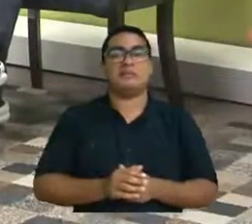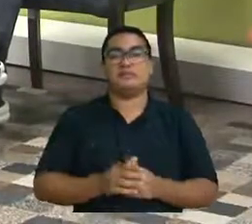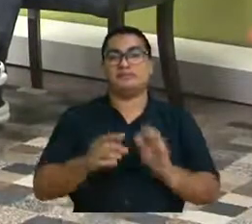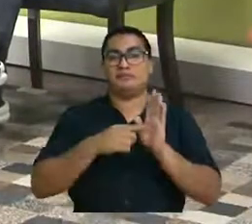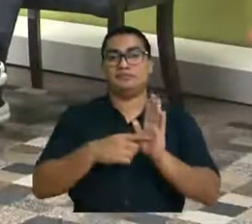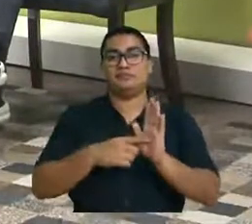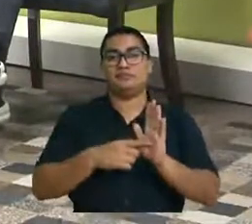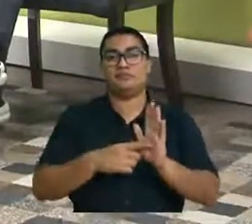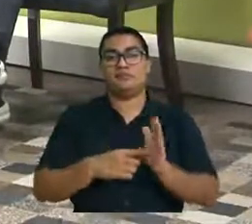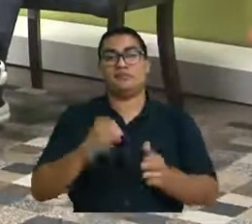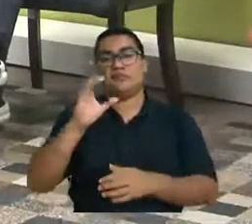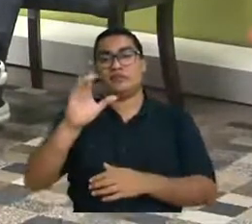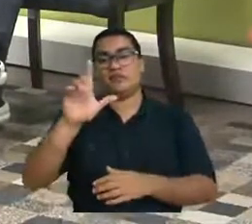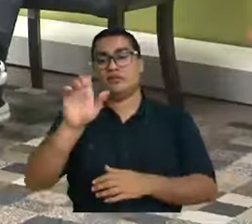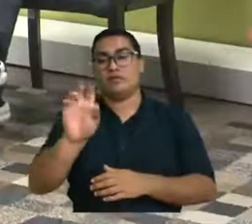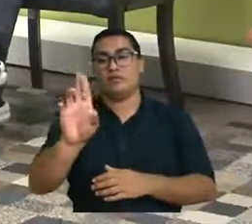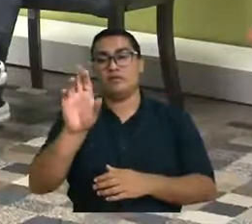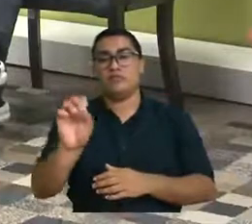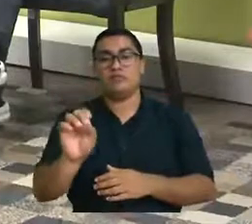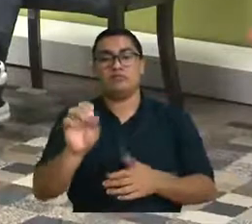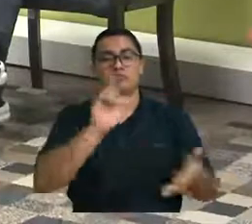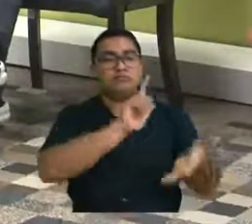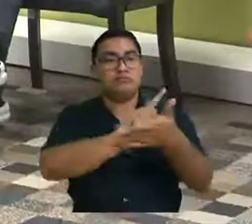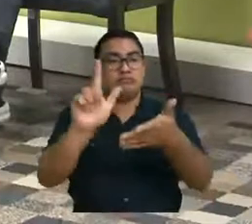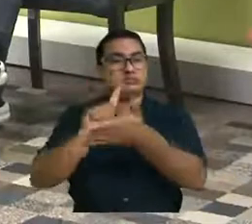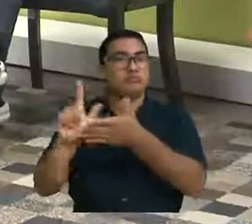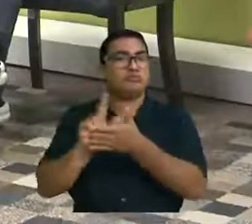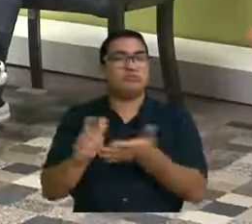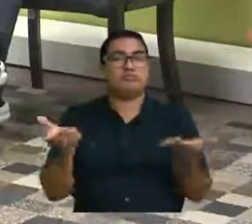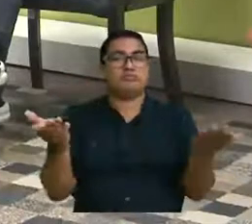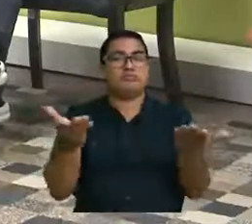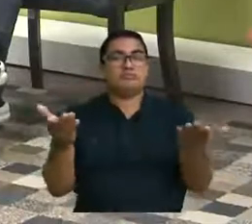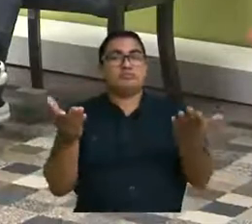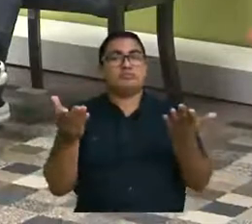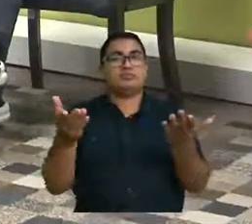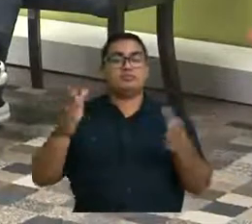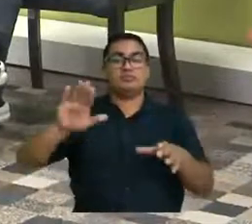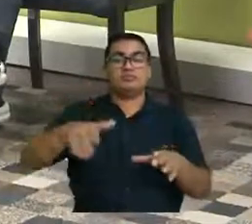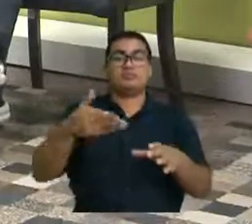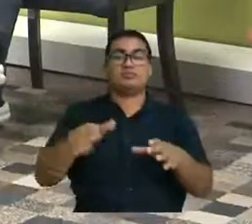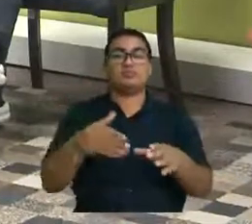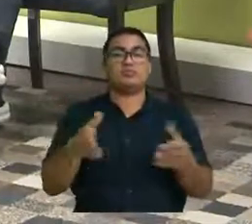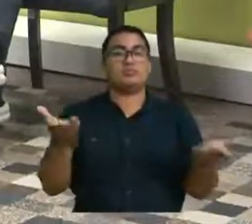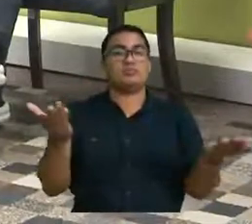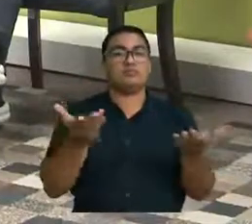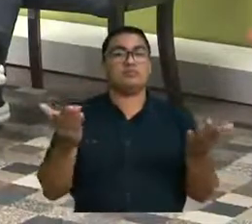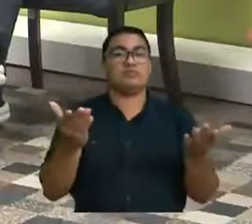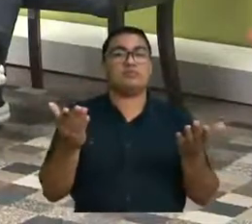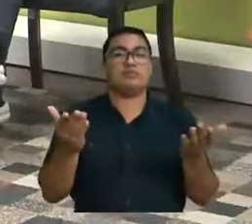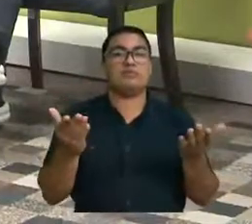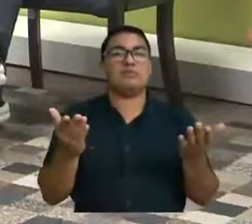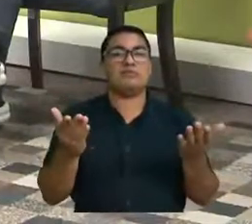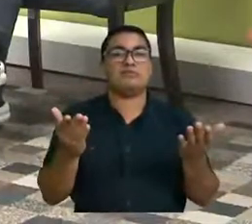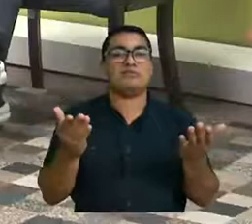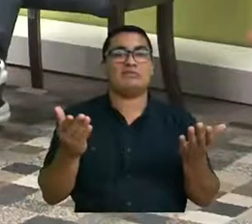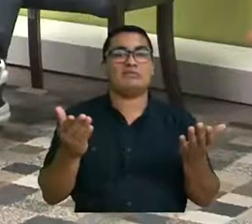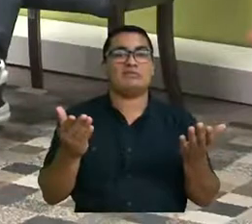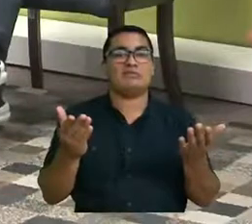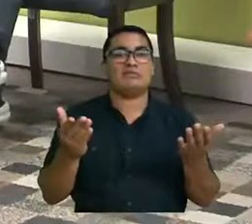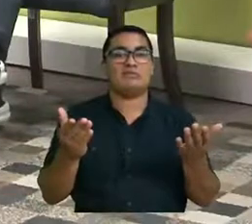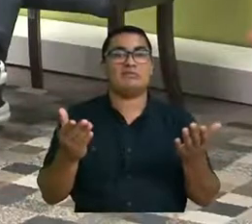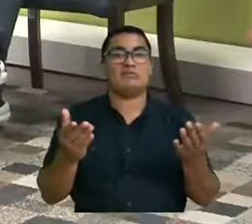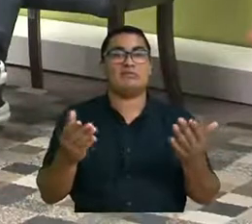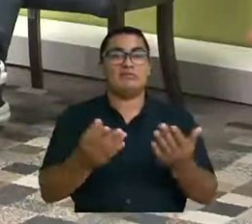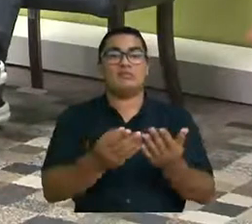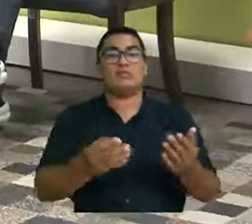ejemplo, usan el cloro. Así es. Las amas de casa la utilizan para limpiar la cocina, para limpiar el piso, o sea, no